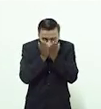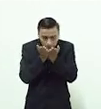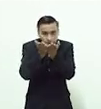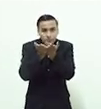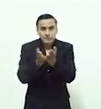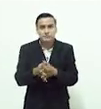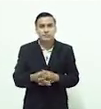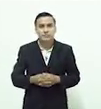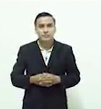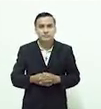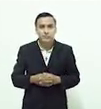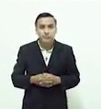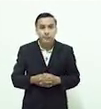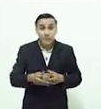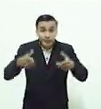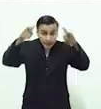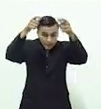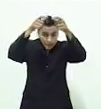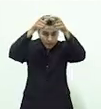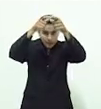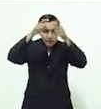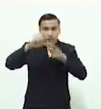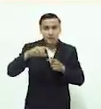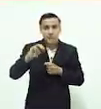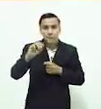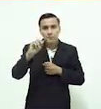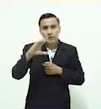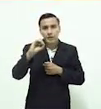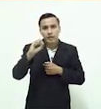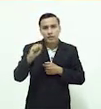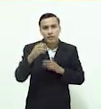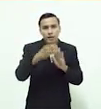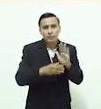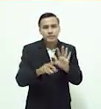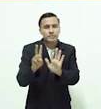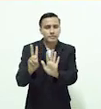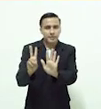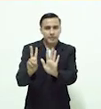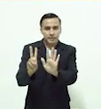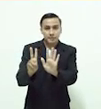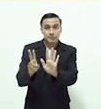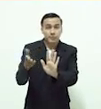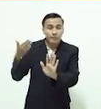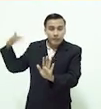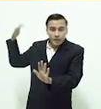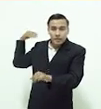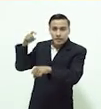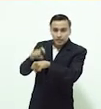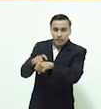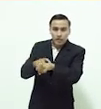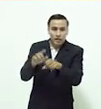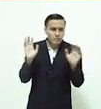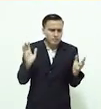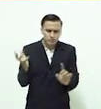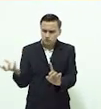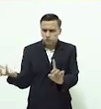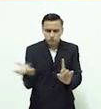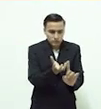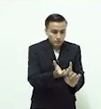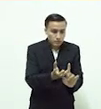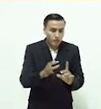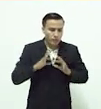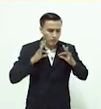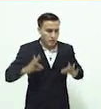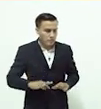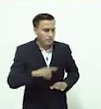Del Evangelio según San Marcos, en el capítulo 7. En aquel tiempo se acercaron a Jesús los fariseos y algunos